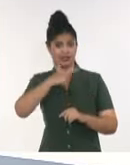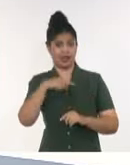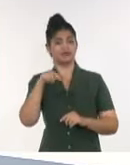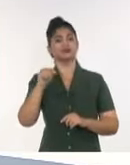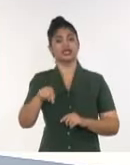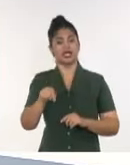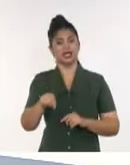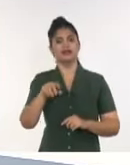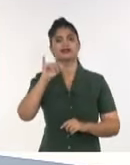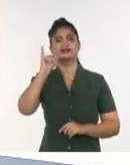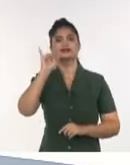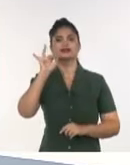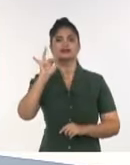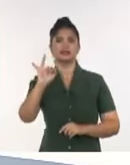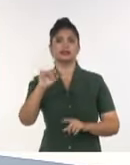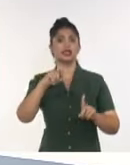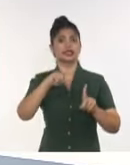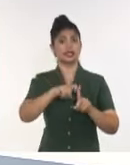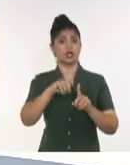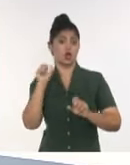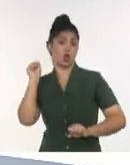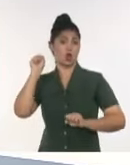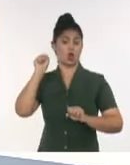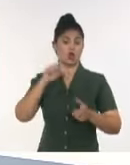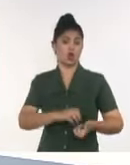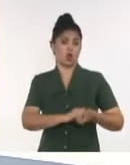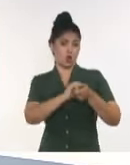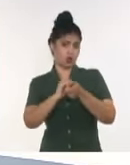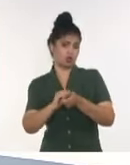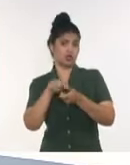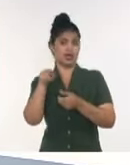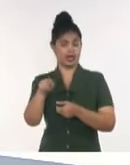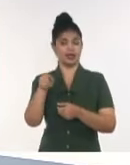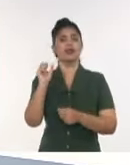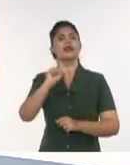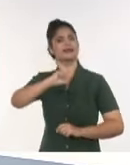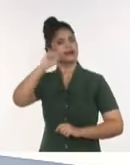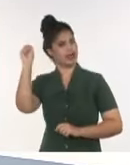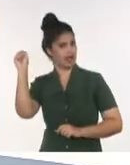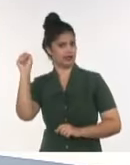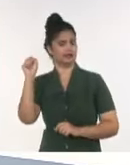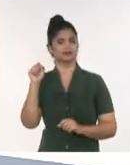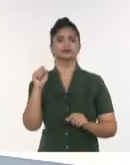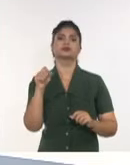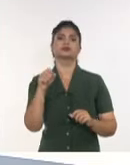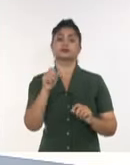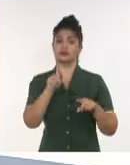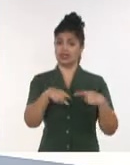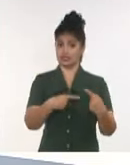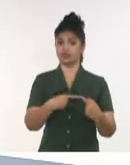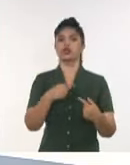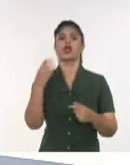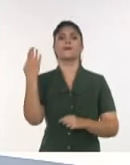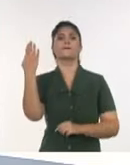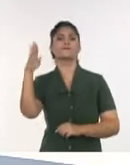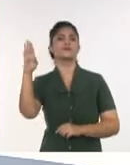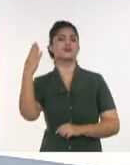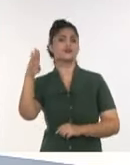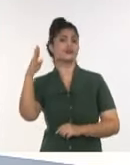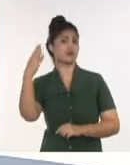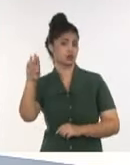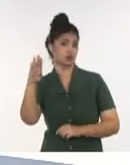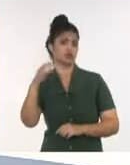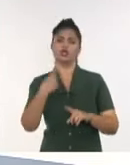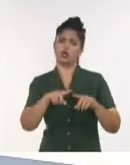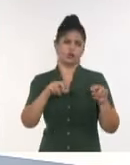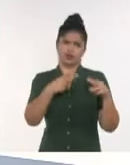kilos, venció 9-0 a Isnaan Ganón de Argelia en el repechaje y discutirá la medalla de bronce en la lucha greco de París